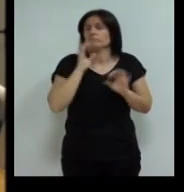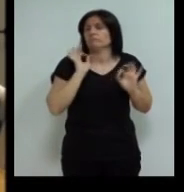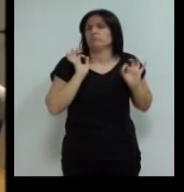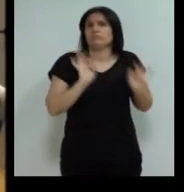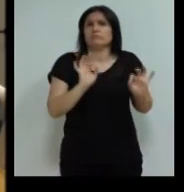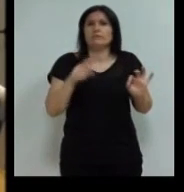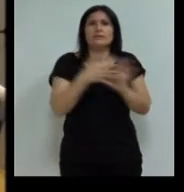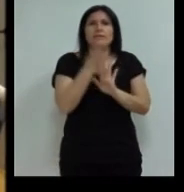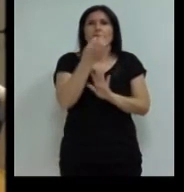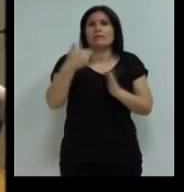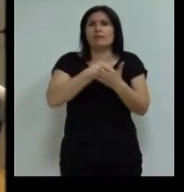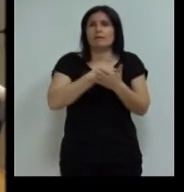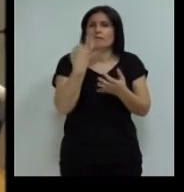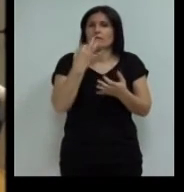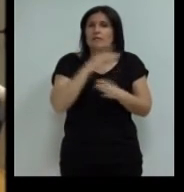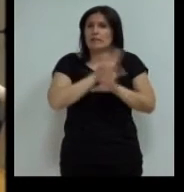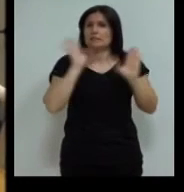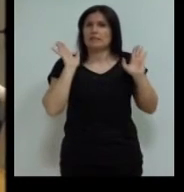unos rendimientos y ya está.